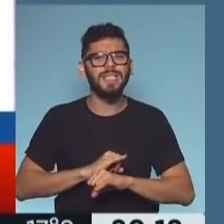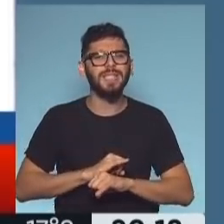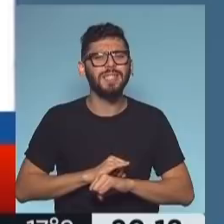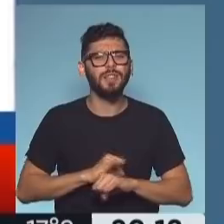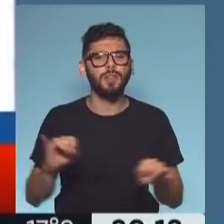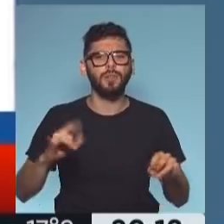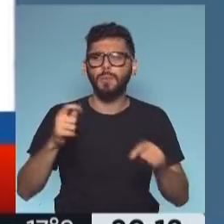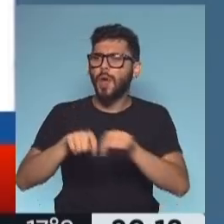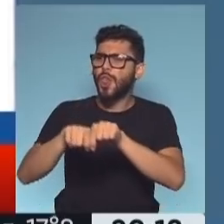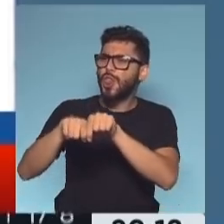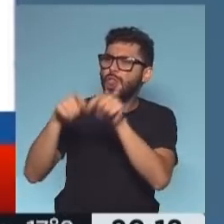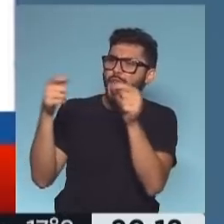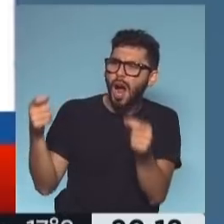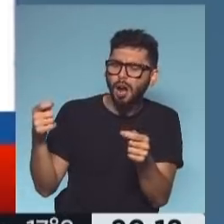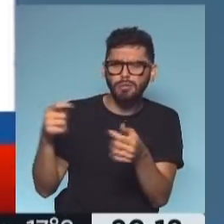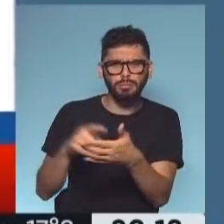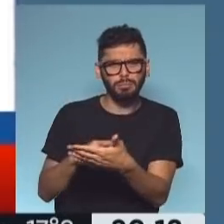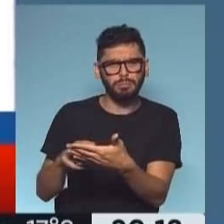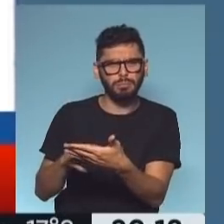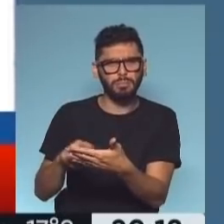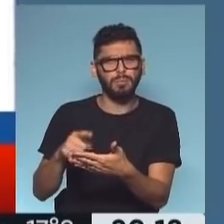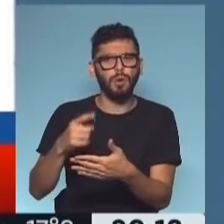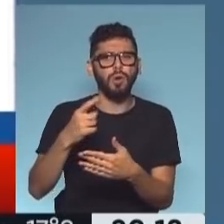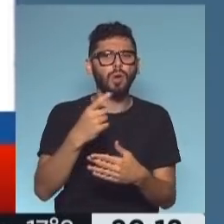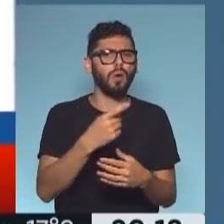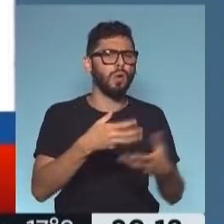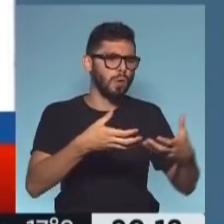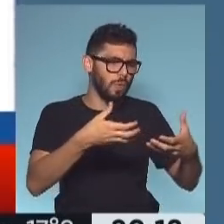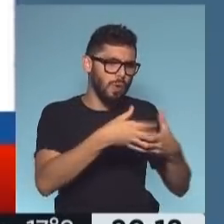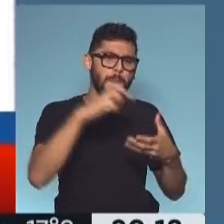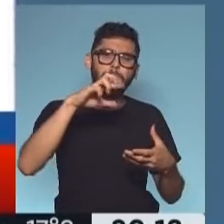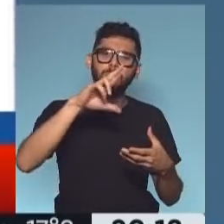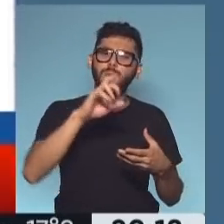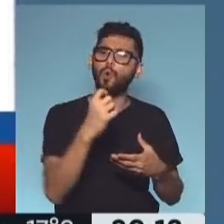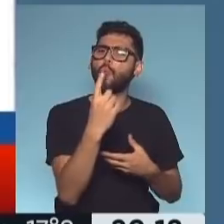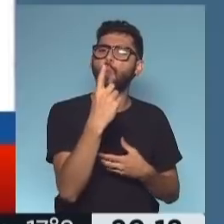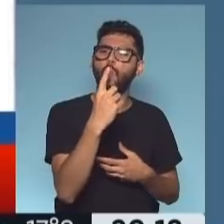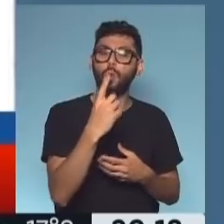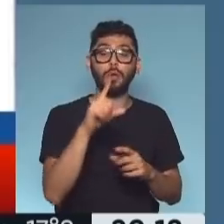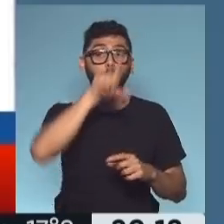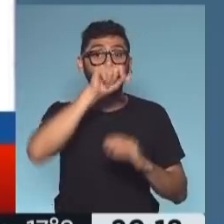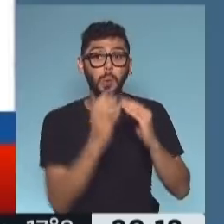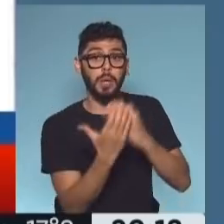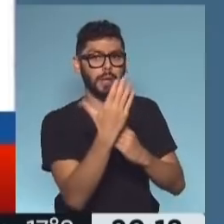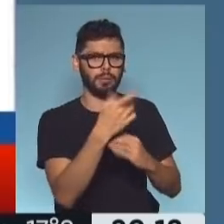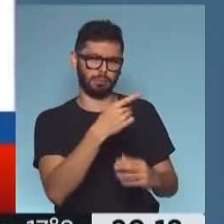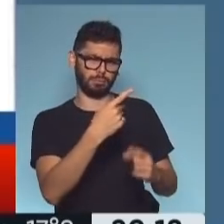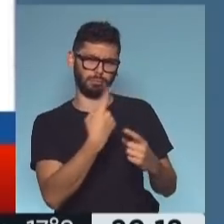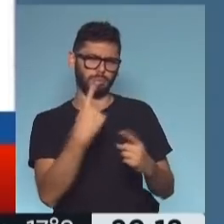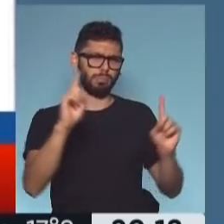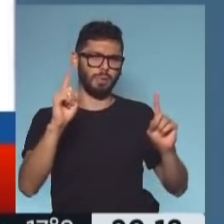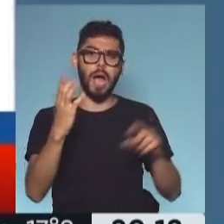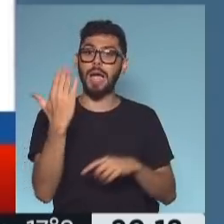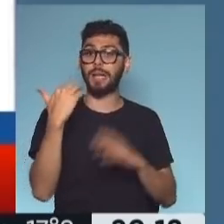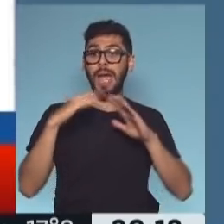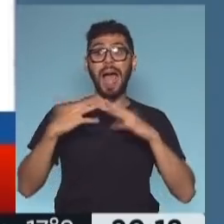partir de la portada de un diario? De lo que pasó con el tuit de una dirigente muy importante del PRO. Ayer, en la reunión que hubo en Casa Rosada, se